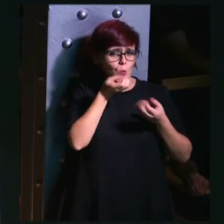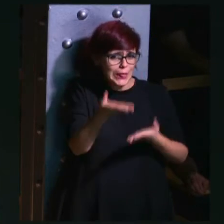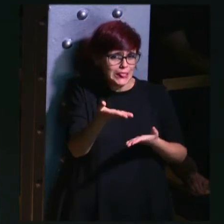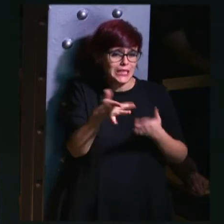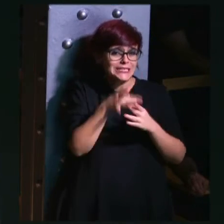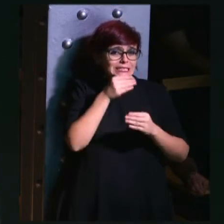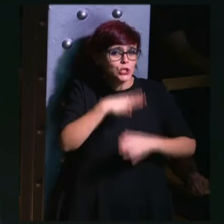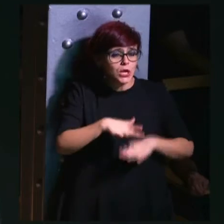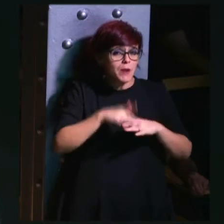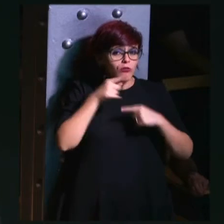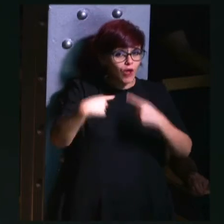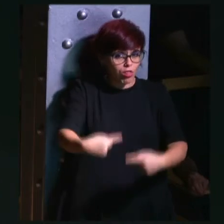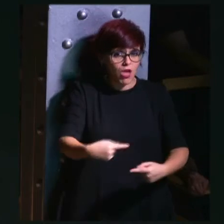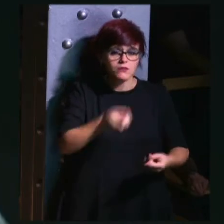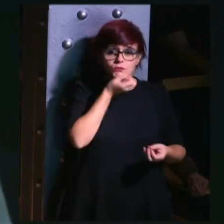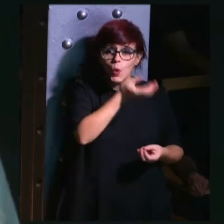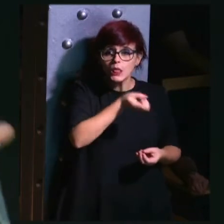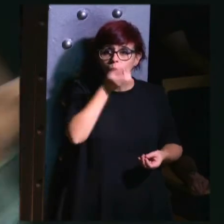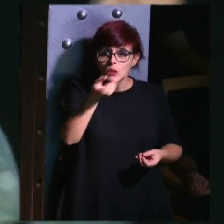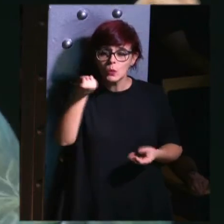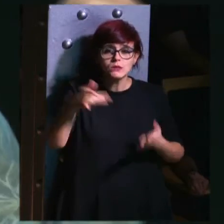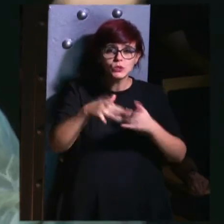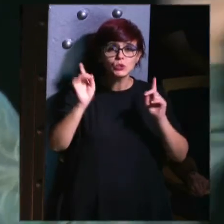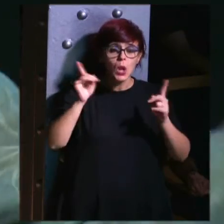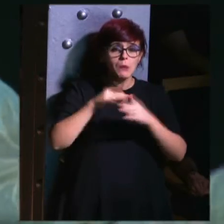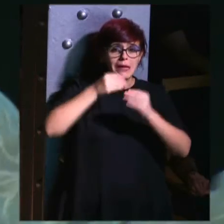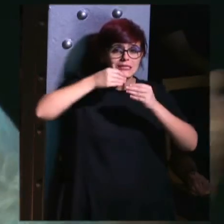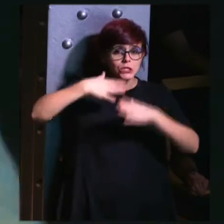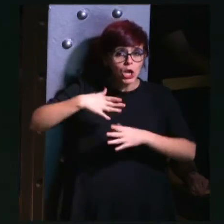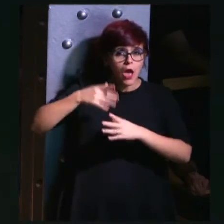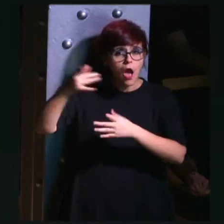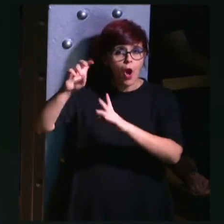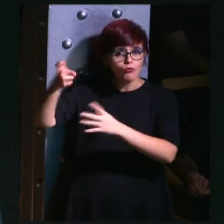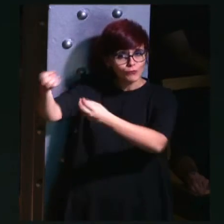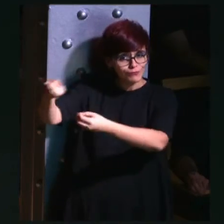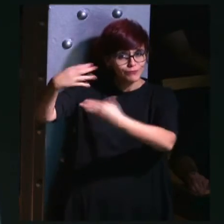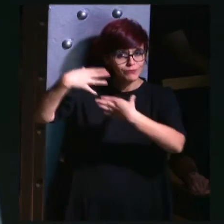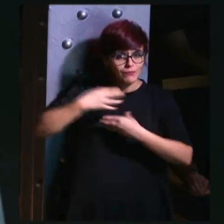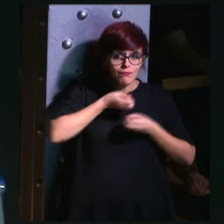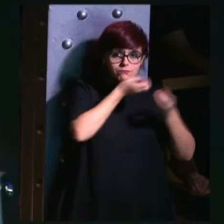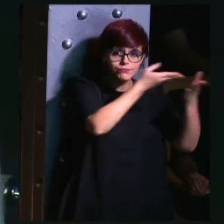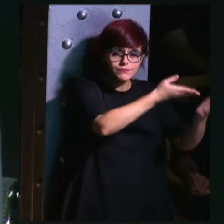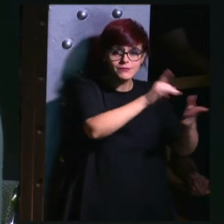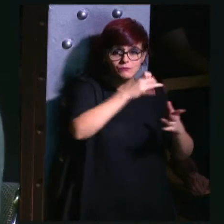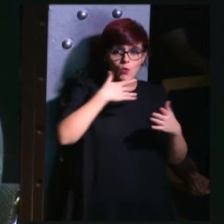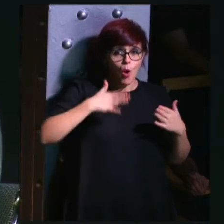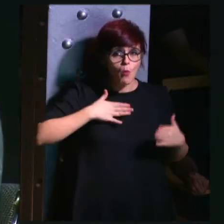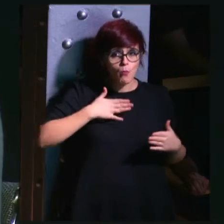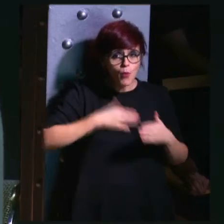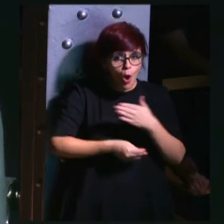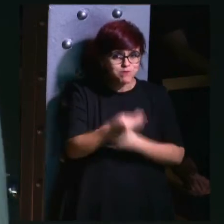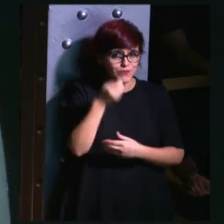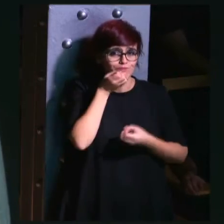historias todos los días. Y no solo contamos las historias que nos cuentan otros y las transmitimos, también contamos nuestra propia historia,